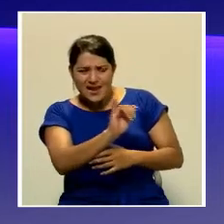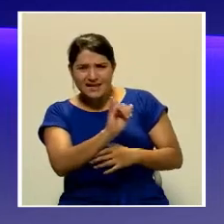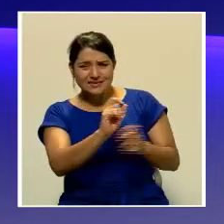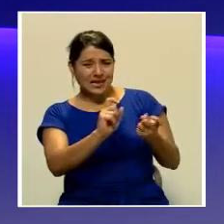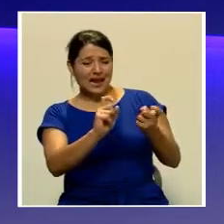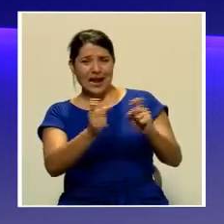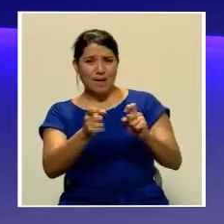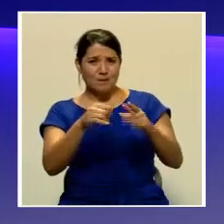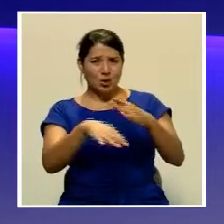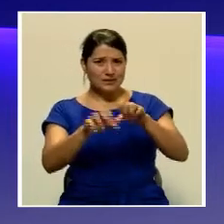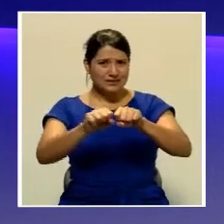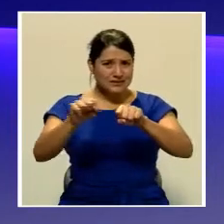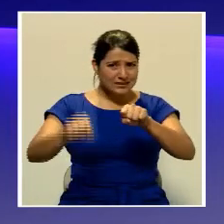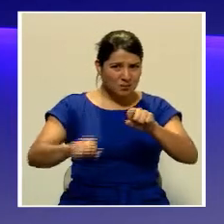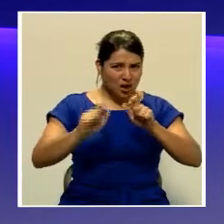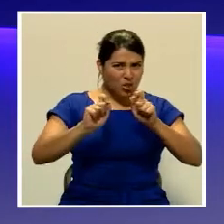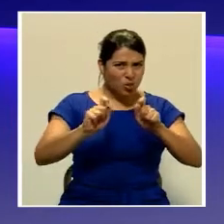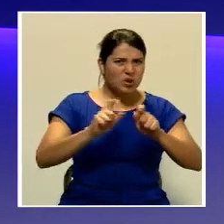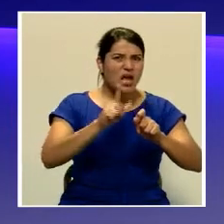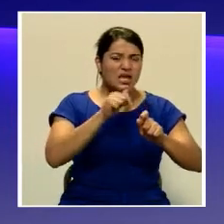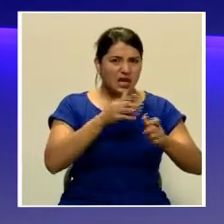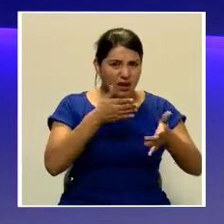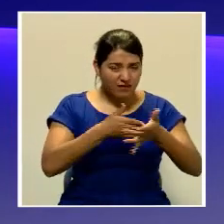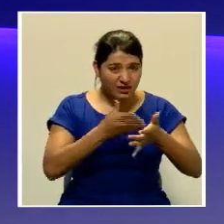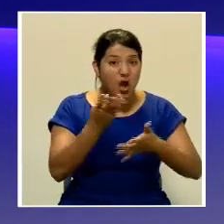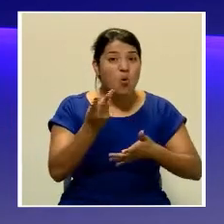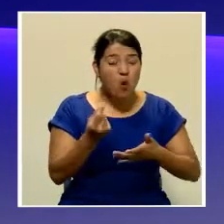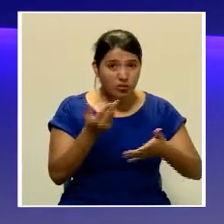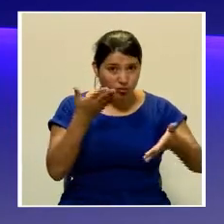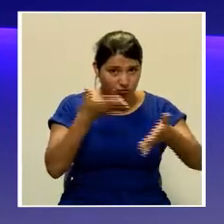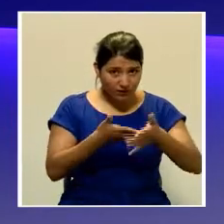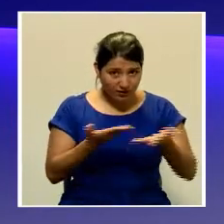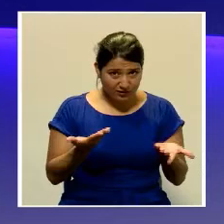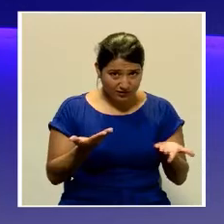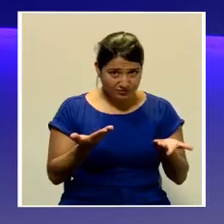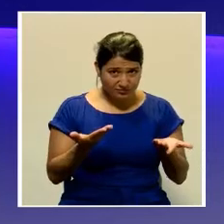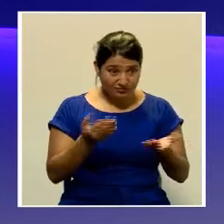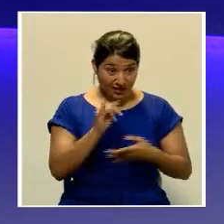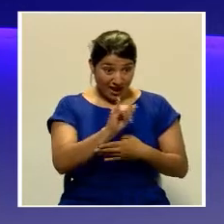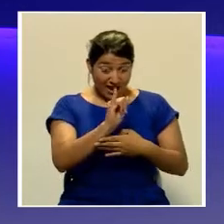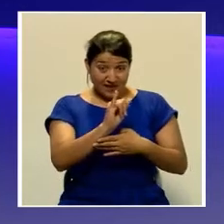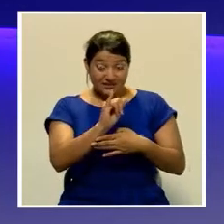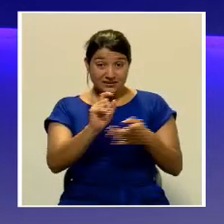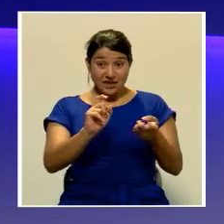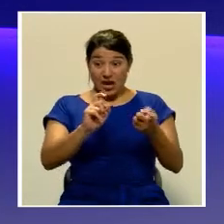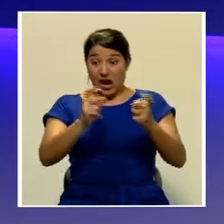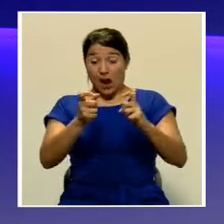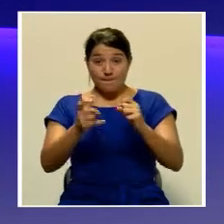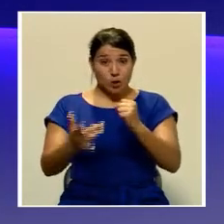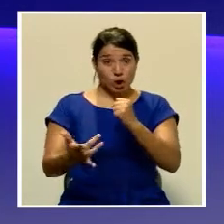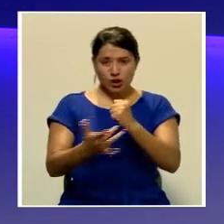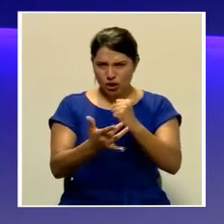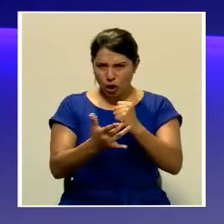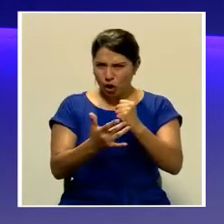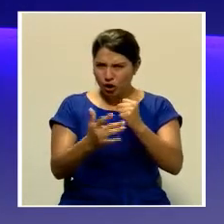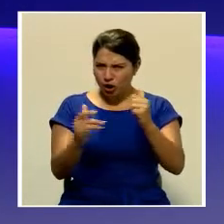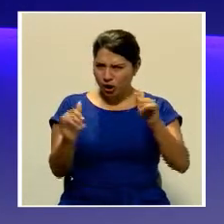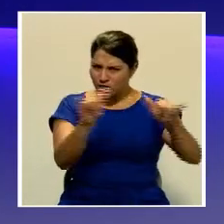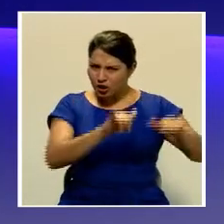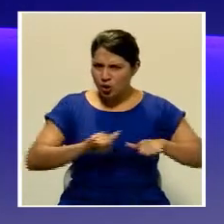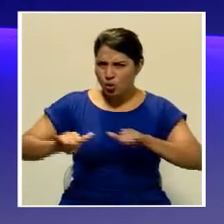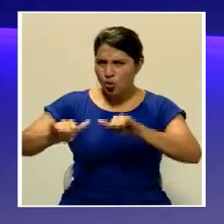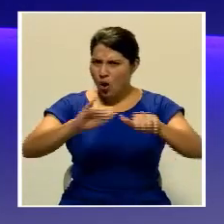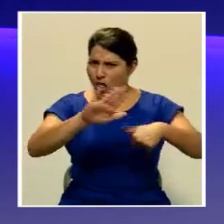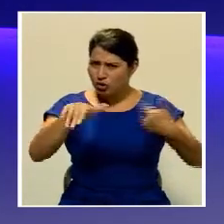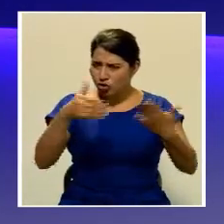sistema educativo? La brecha digital es igual para todos. A la brecha digital se suma